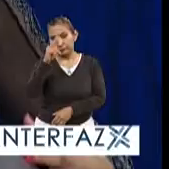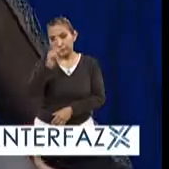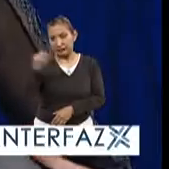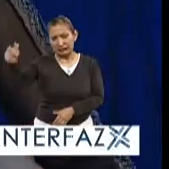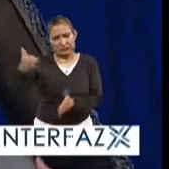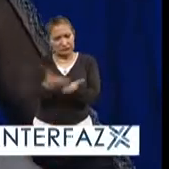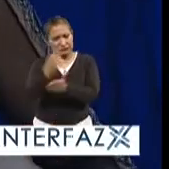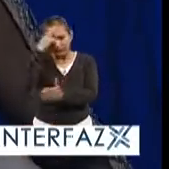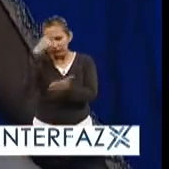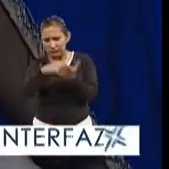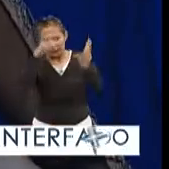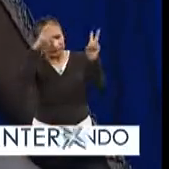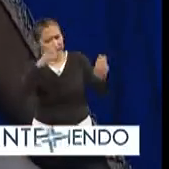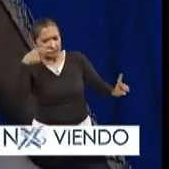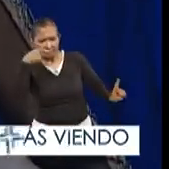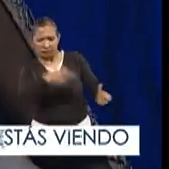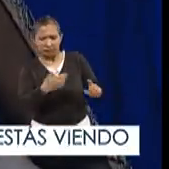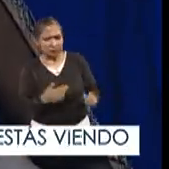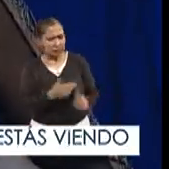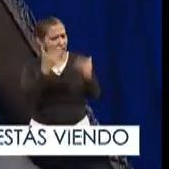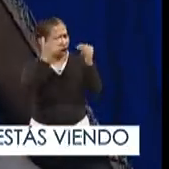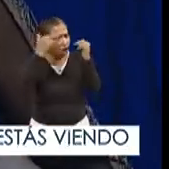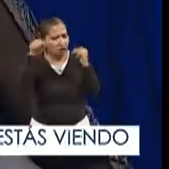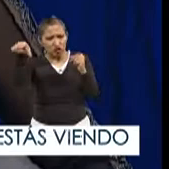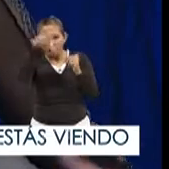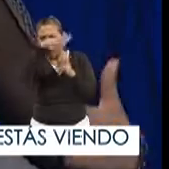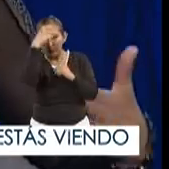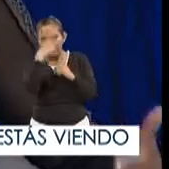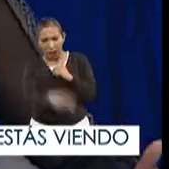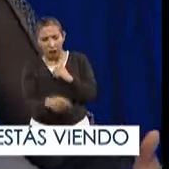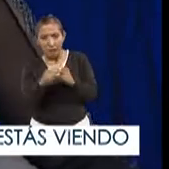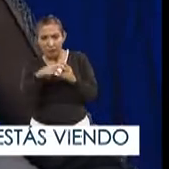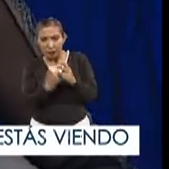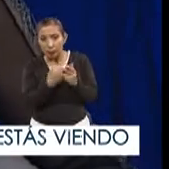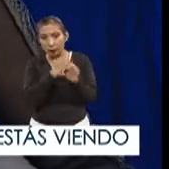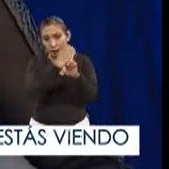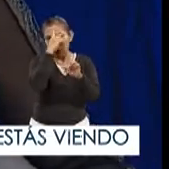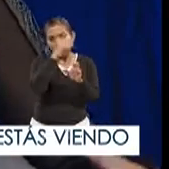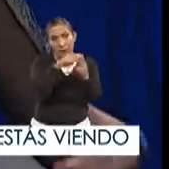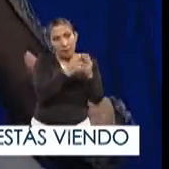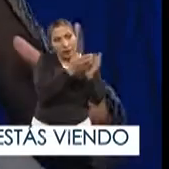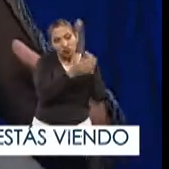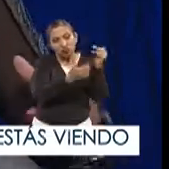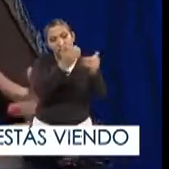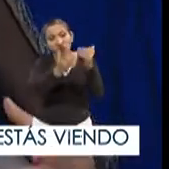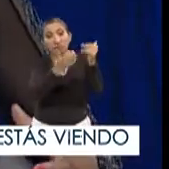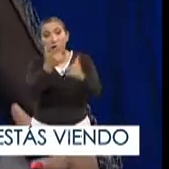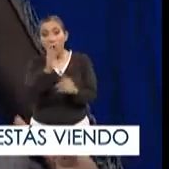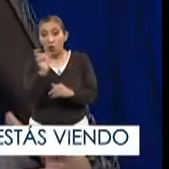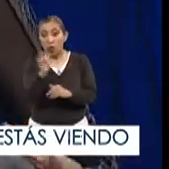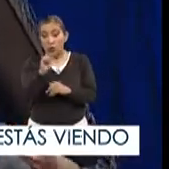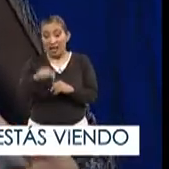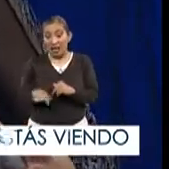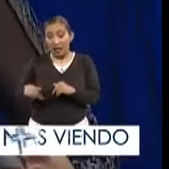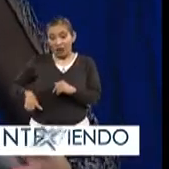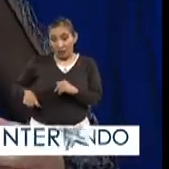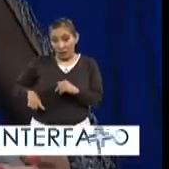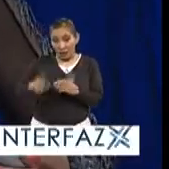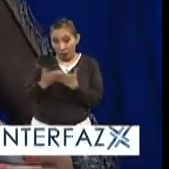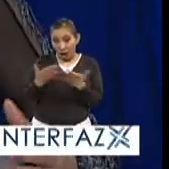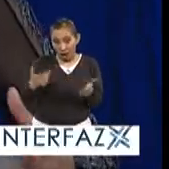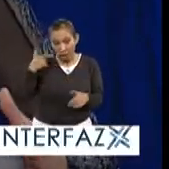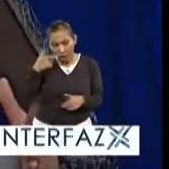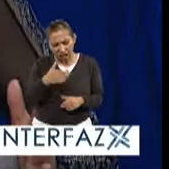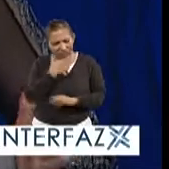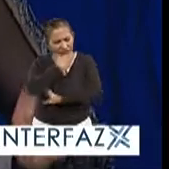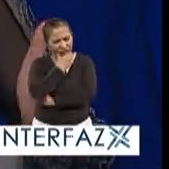es fiel creyente del tema del emprendimiento en el país, así empezamos en el Estado de México, al llegar a esta administración